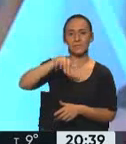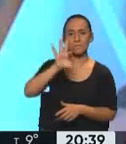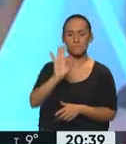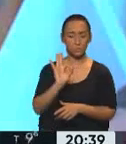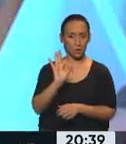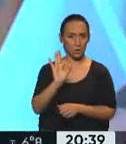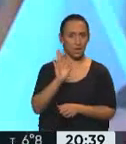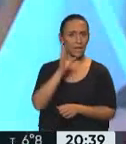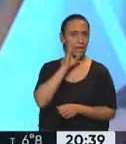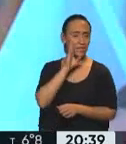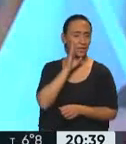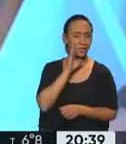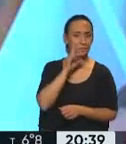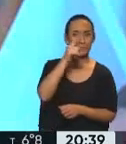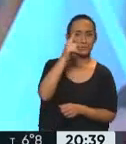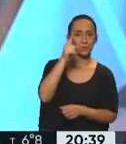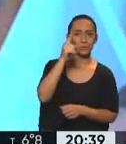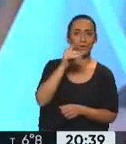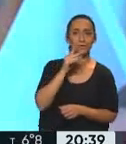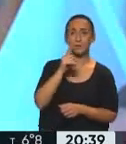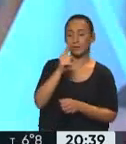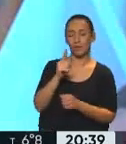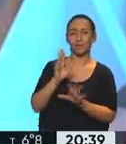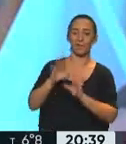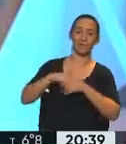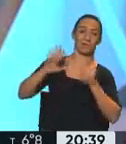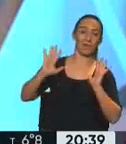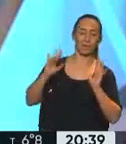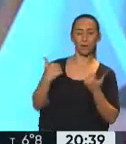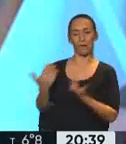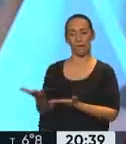ajena a la intención de cierto segmento para que gane uno o que gane el otro.